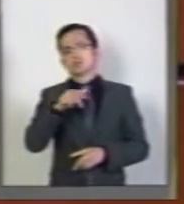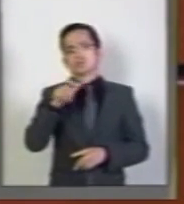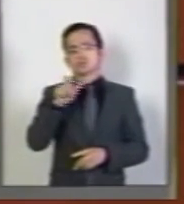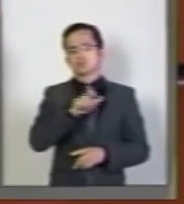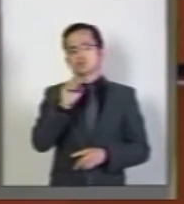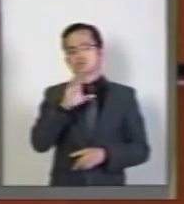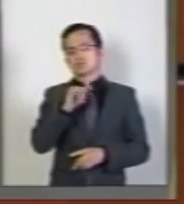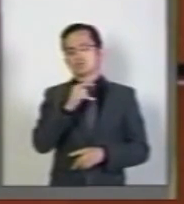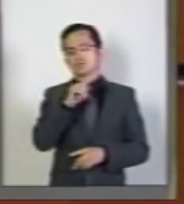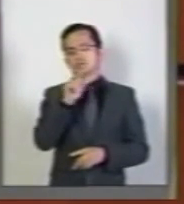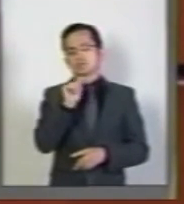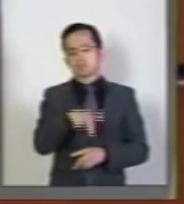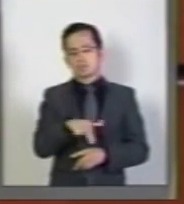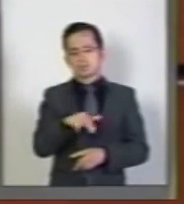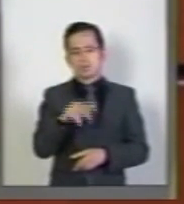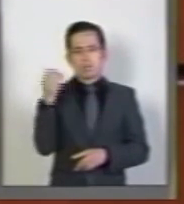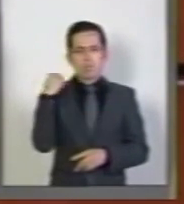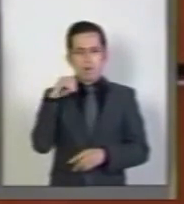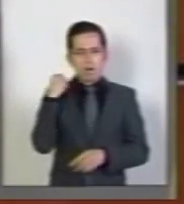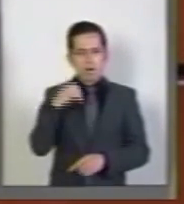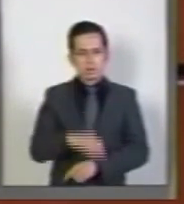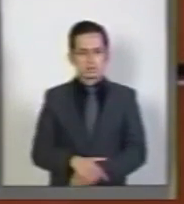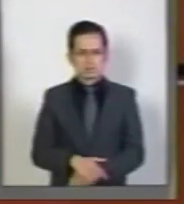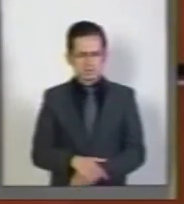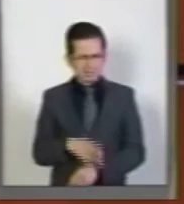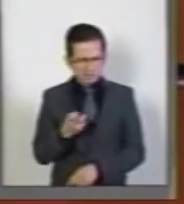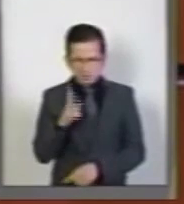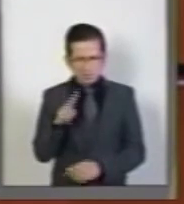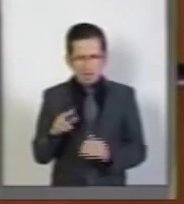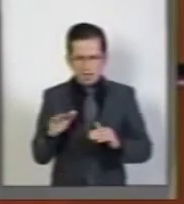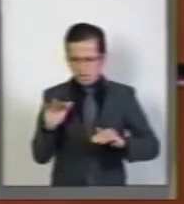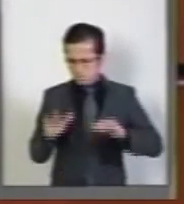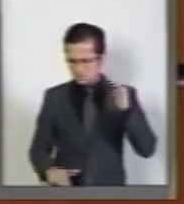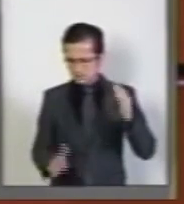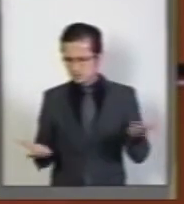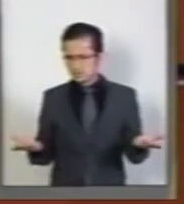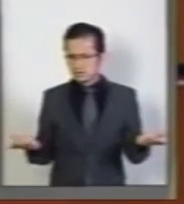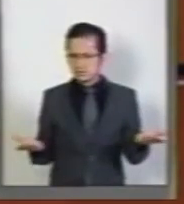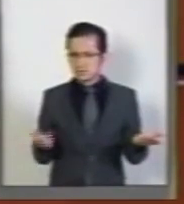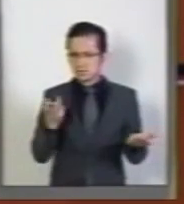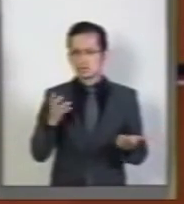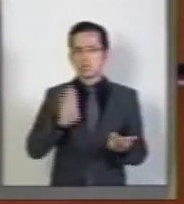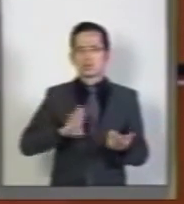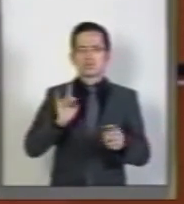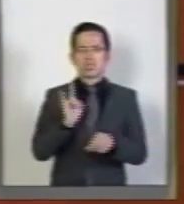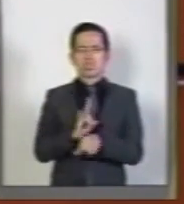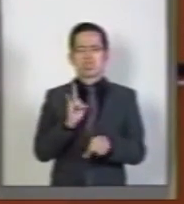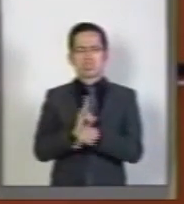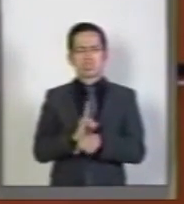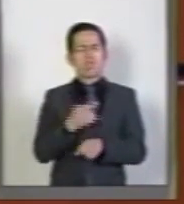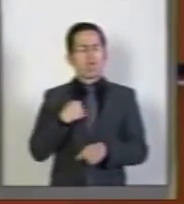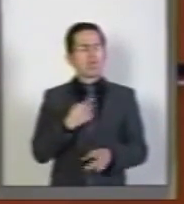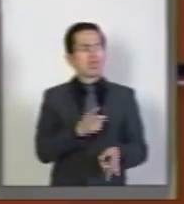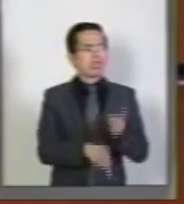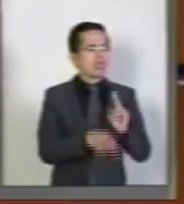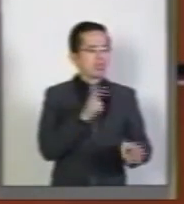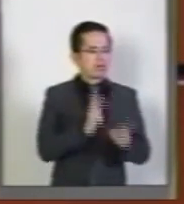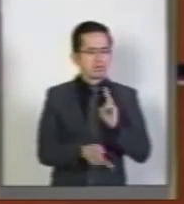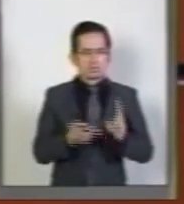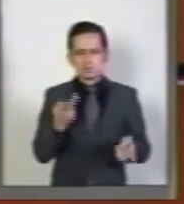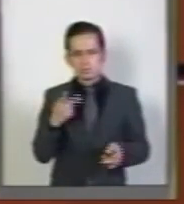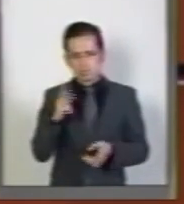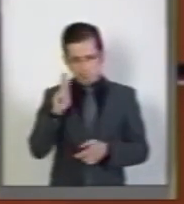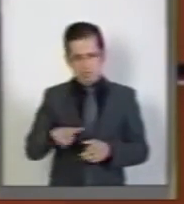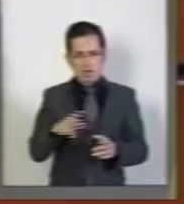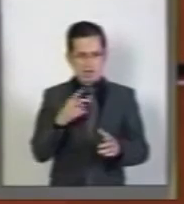inequitativo que ya nos está llevando a un diálogo simulado, a un callejón sin salida de las amenazas